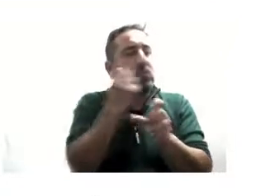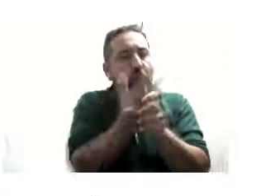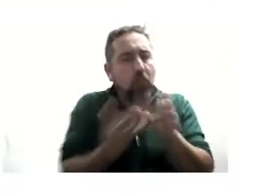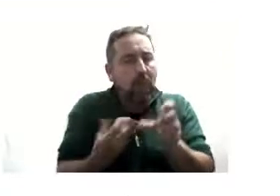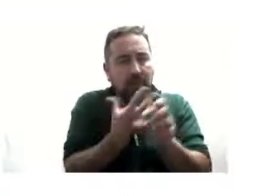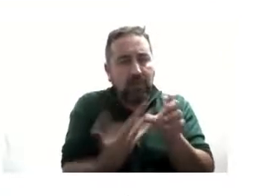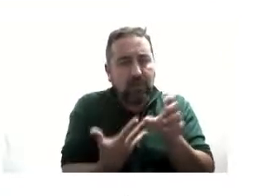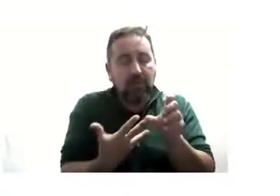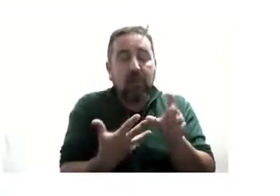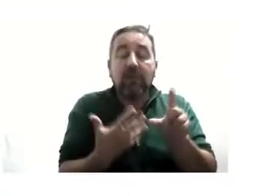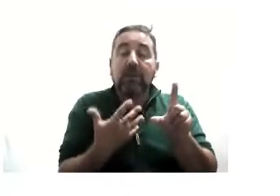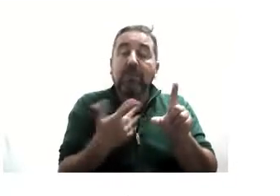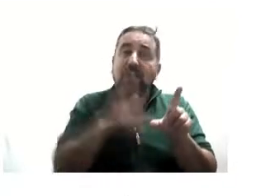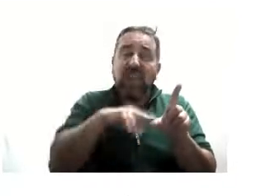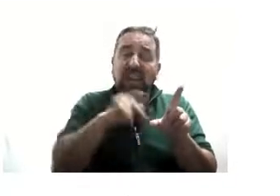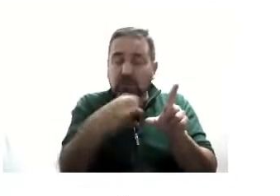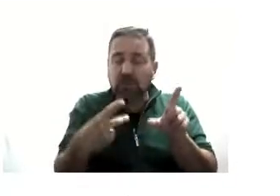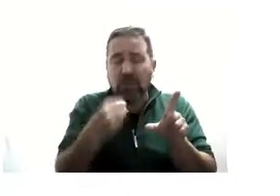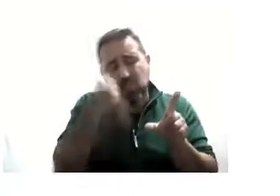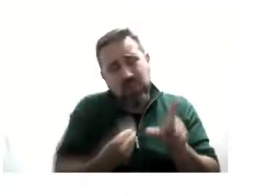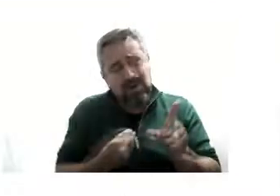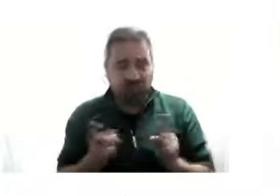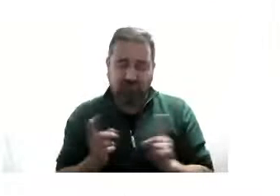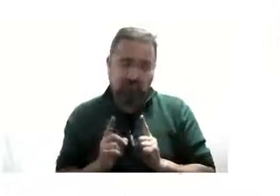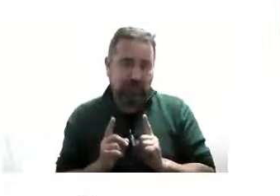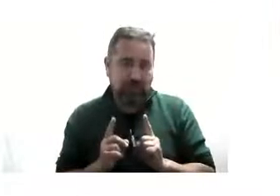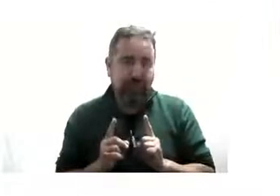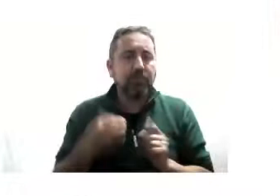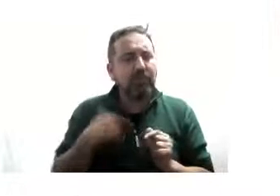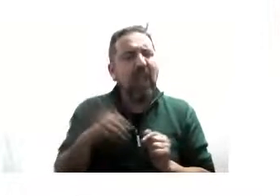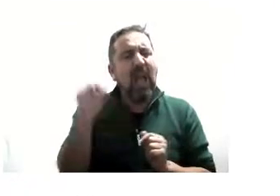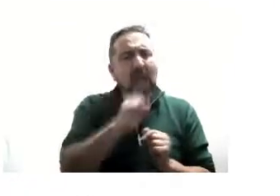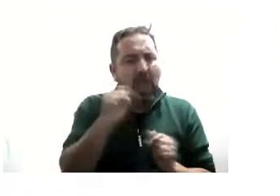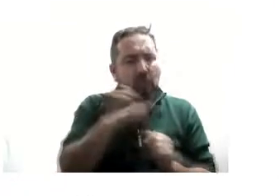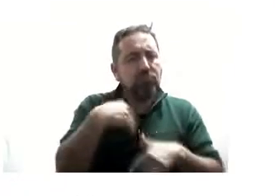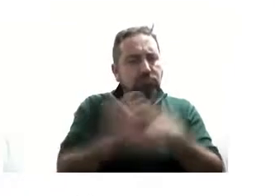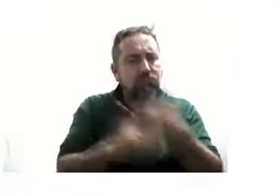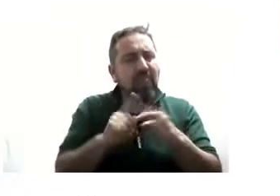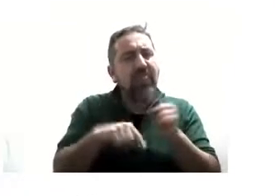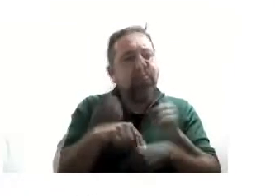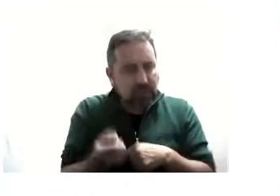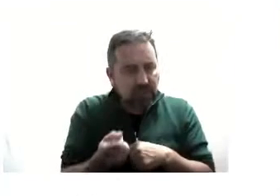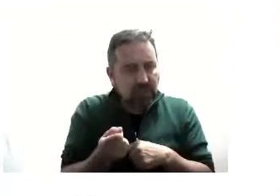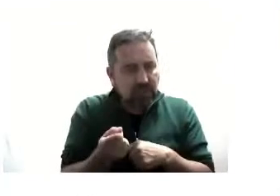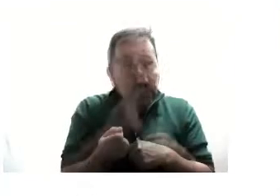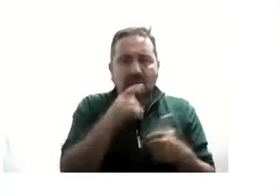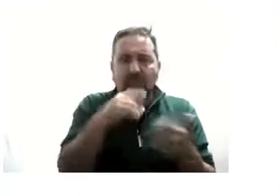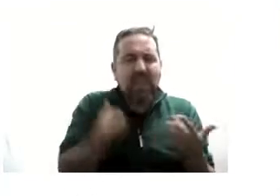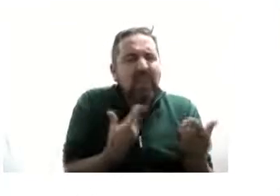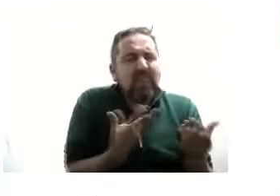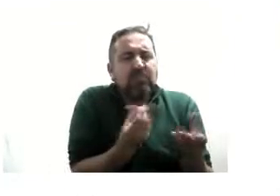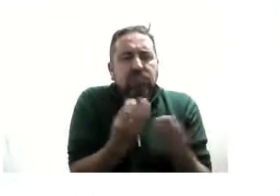realmente no demasiado buenos. Y varios años después, pues ahora mismo es que tenemos una cantidad